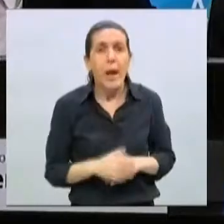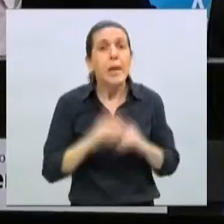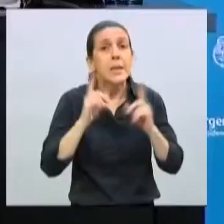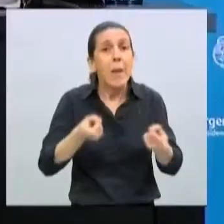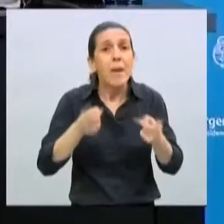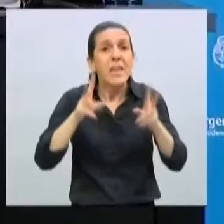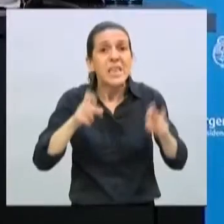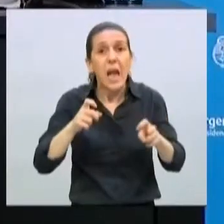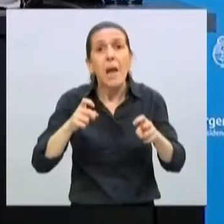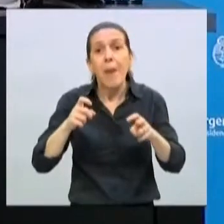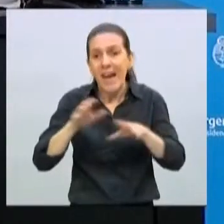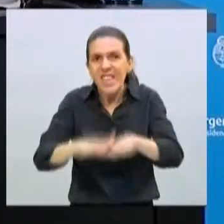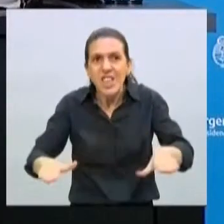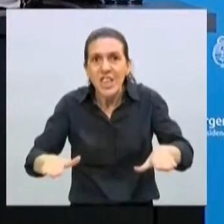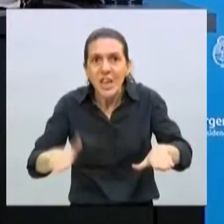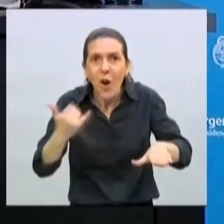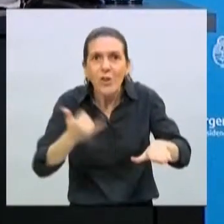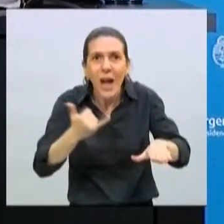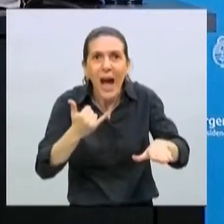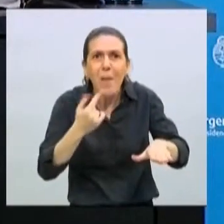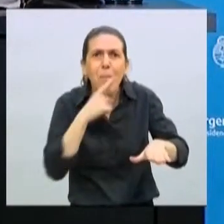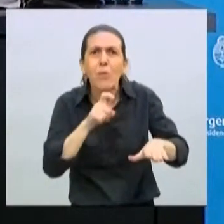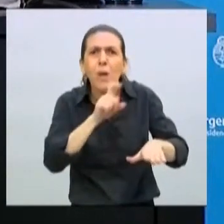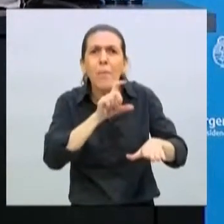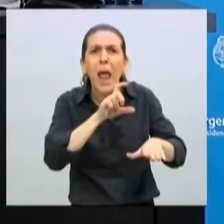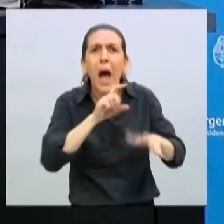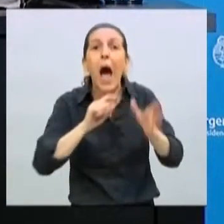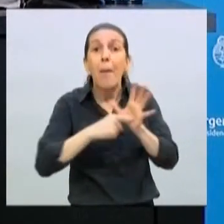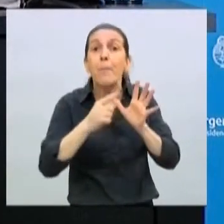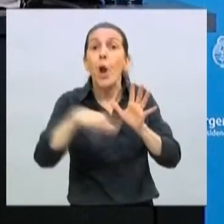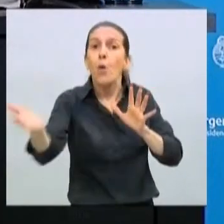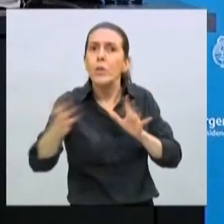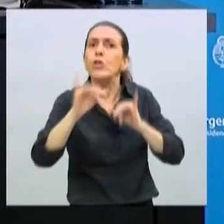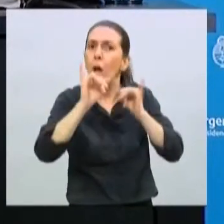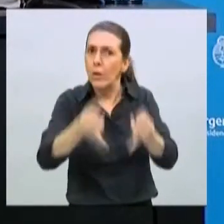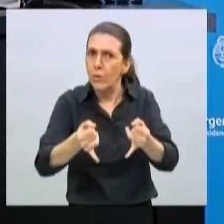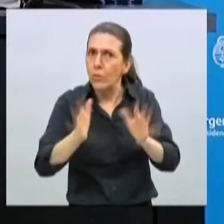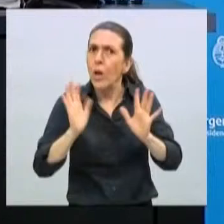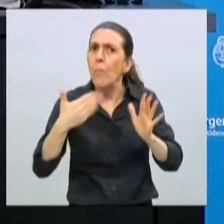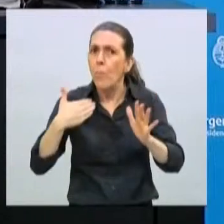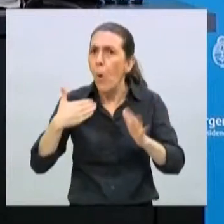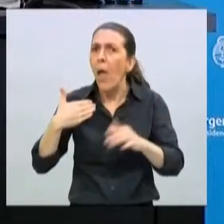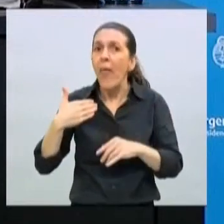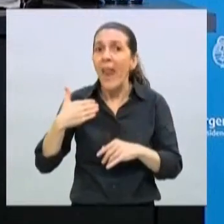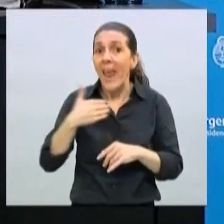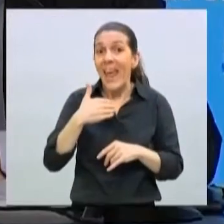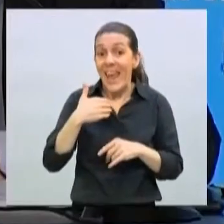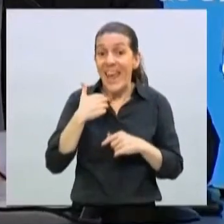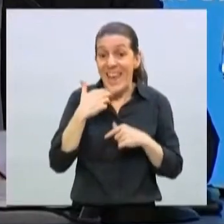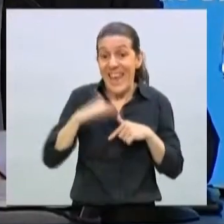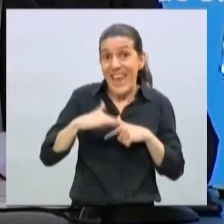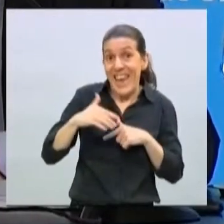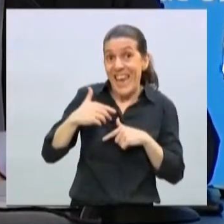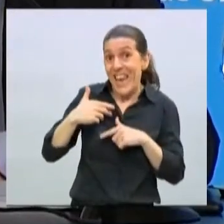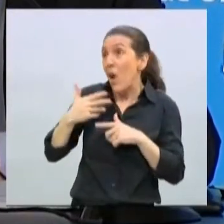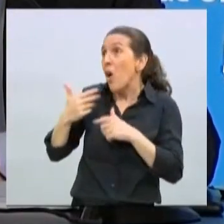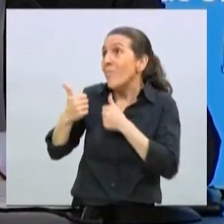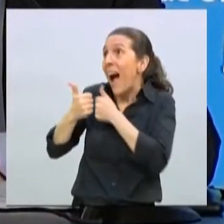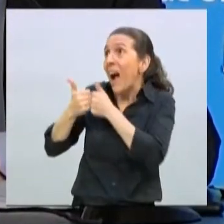la salida de los chicos, es más una pregunta para la provincia. En la provincia se está previendo que puedan acompañar a los padres a